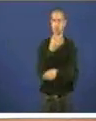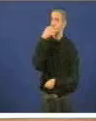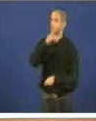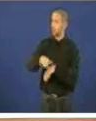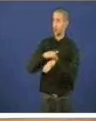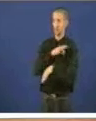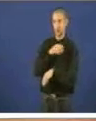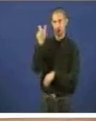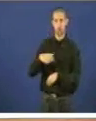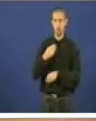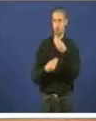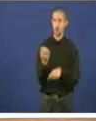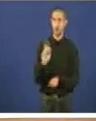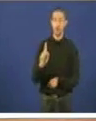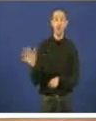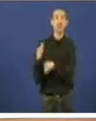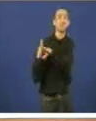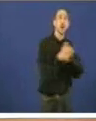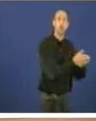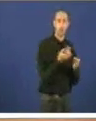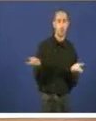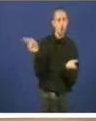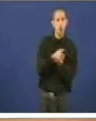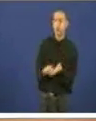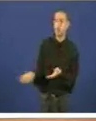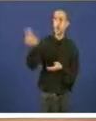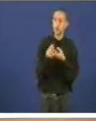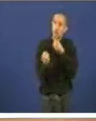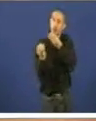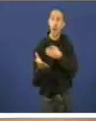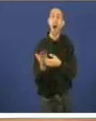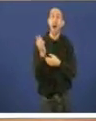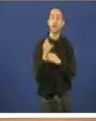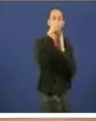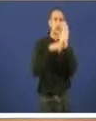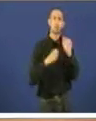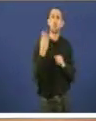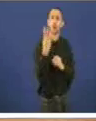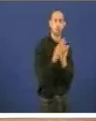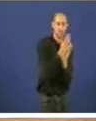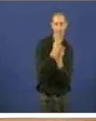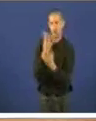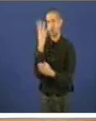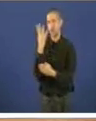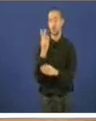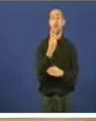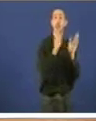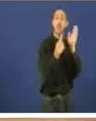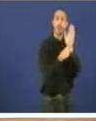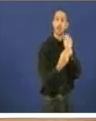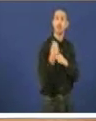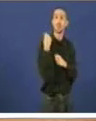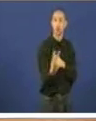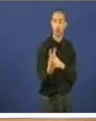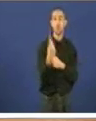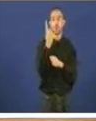Non o vou a facer. E volvo a reiterar. Hai 4 normativas, 2 leyes, unha instrucción e